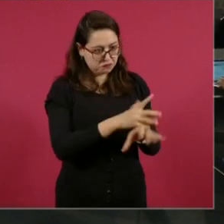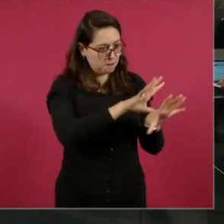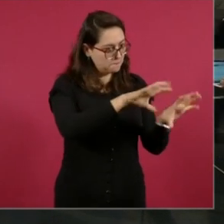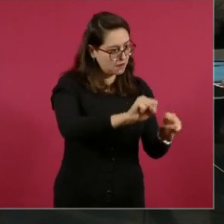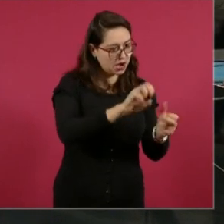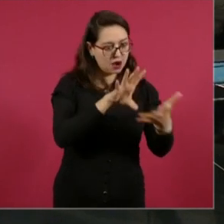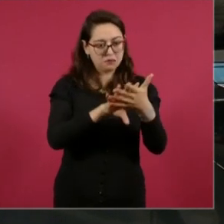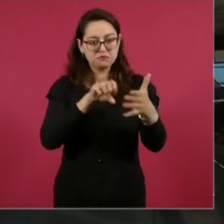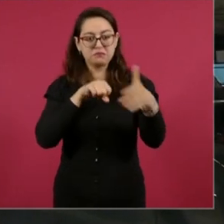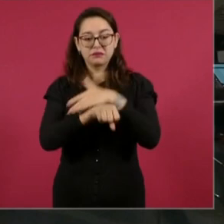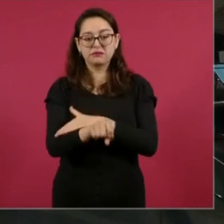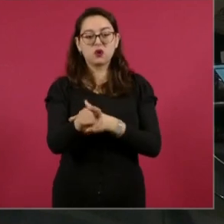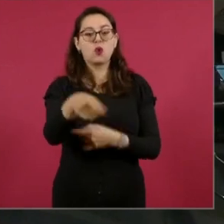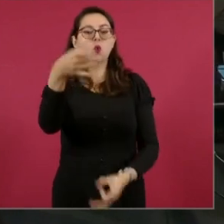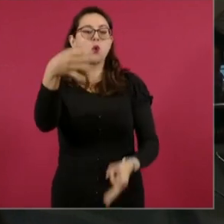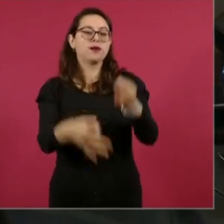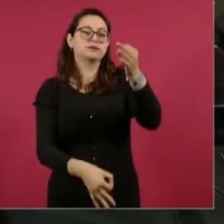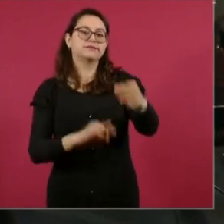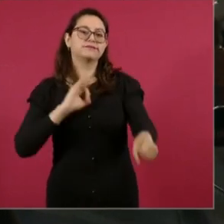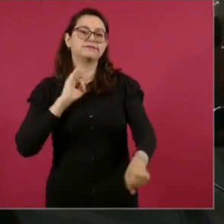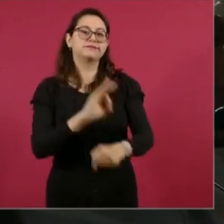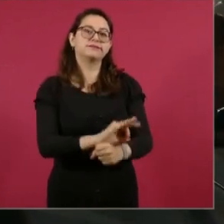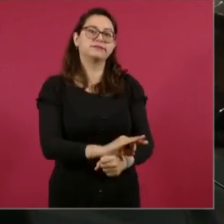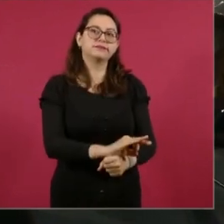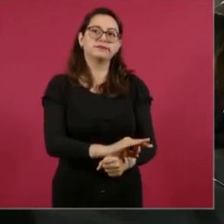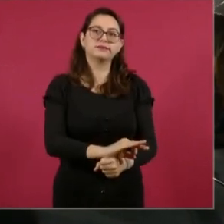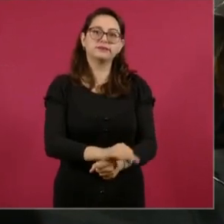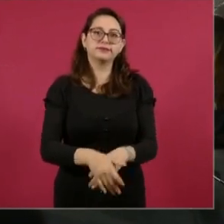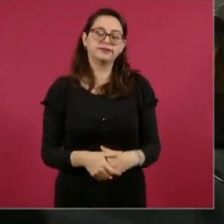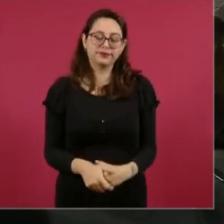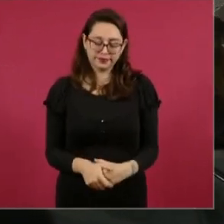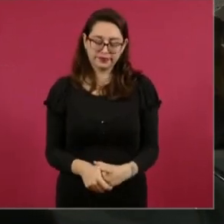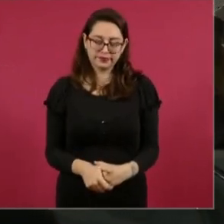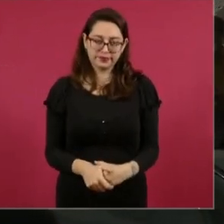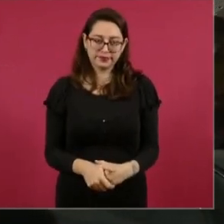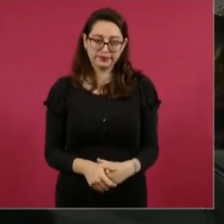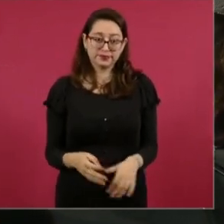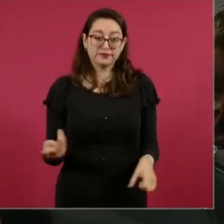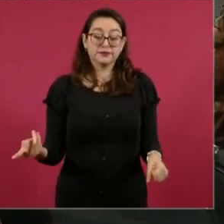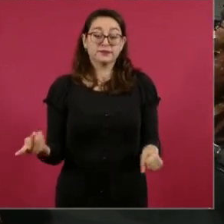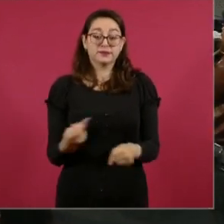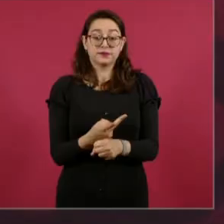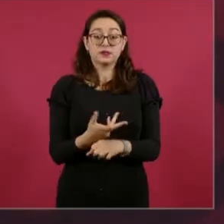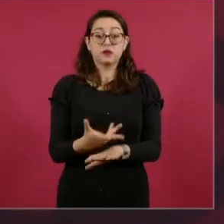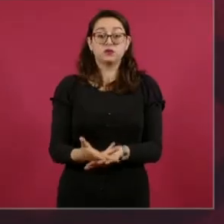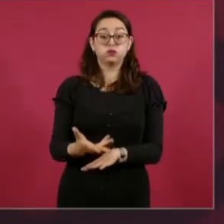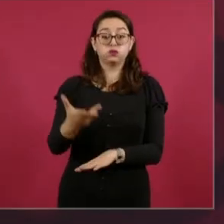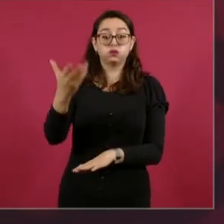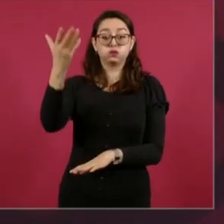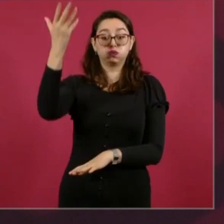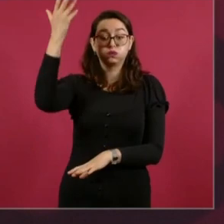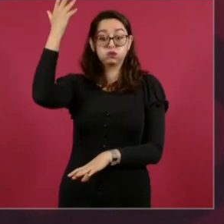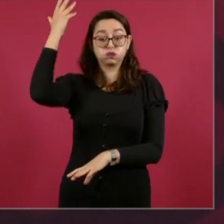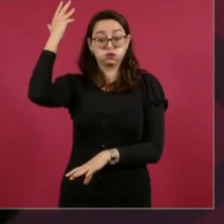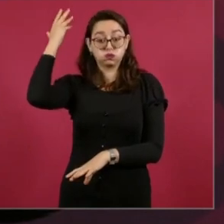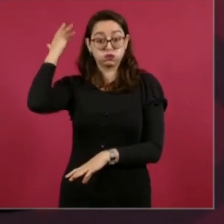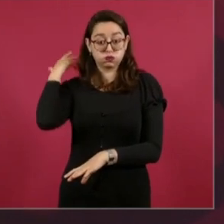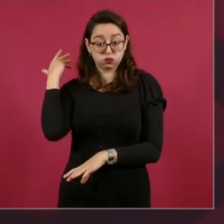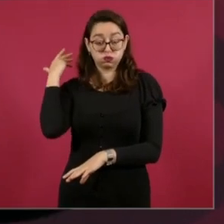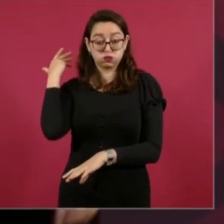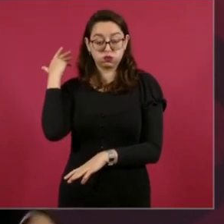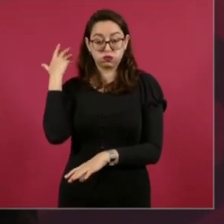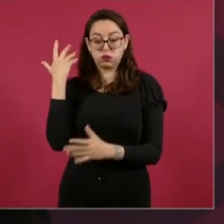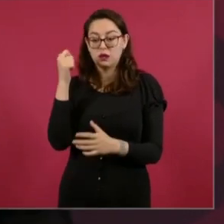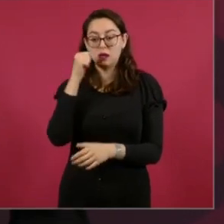Porque antes, y esto viene de lejos, se hablaba de la delincuencia y